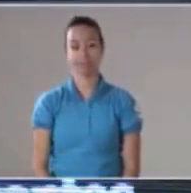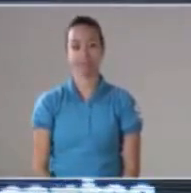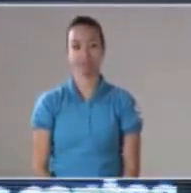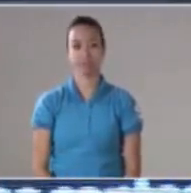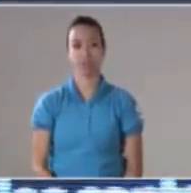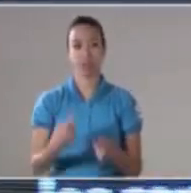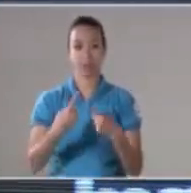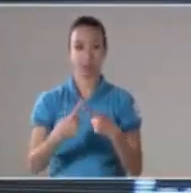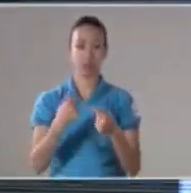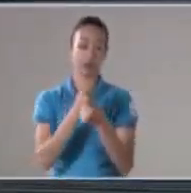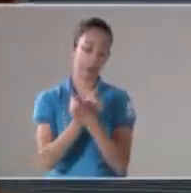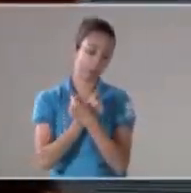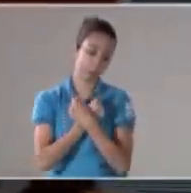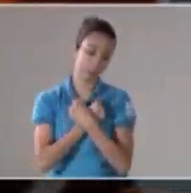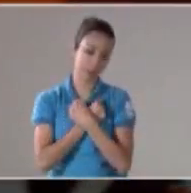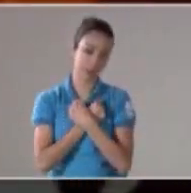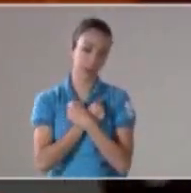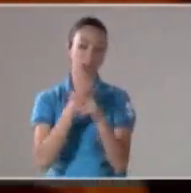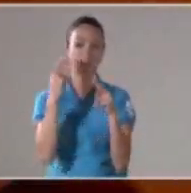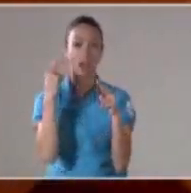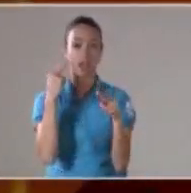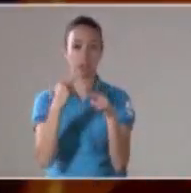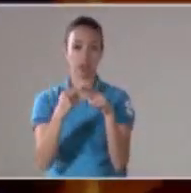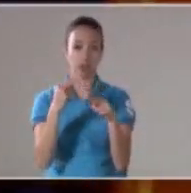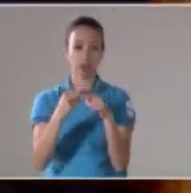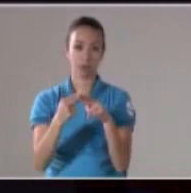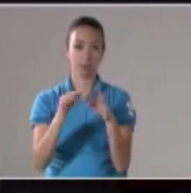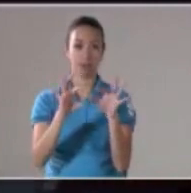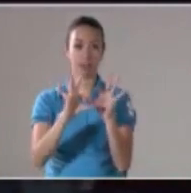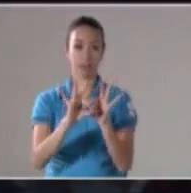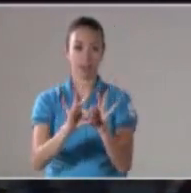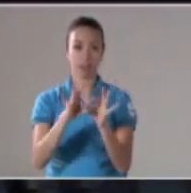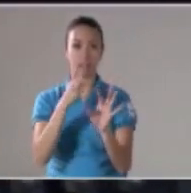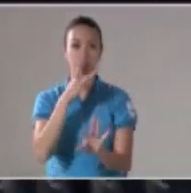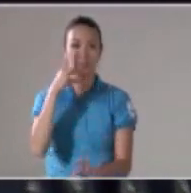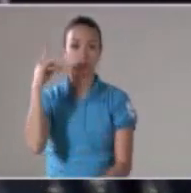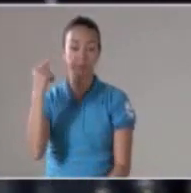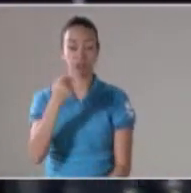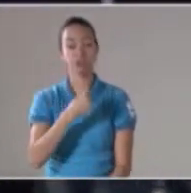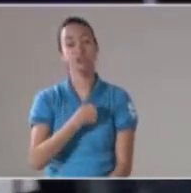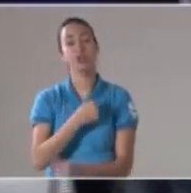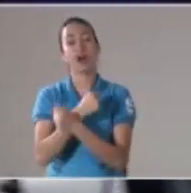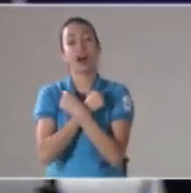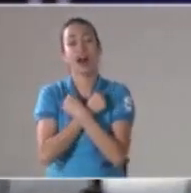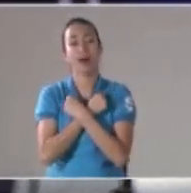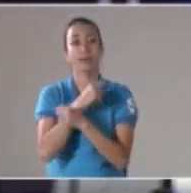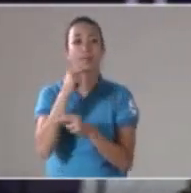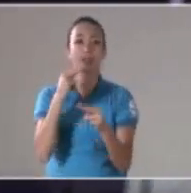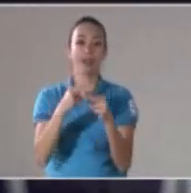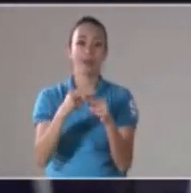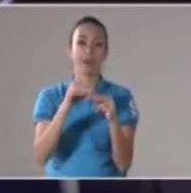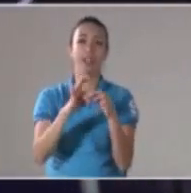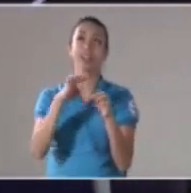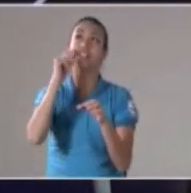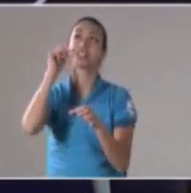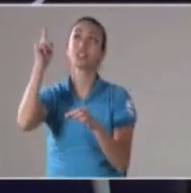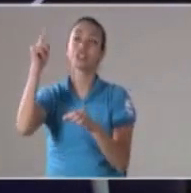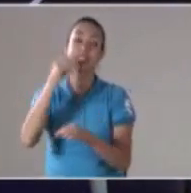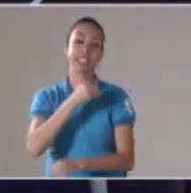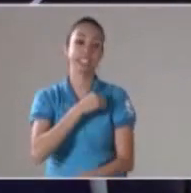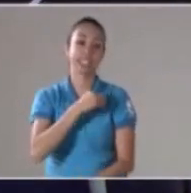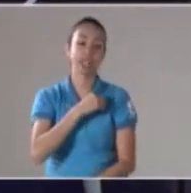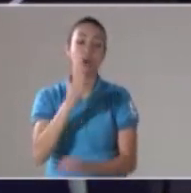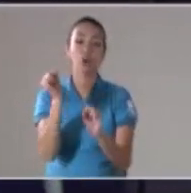Por amor al nombre de Dios. Yo amo el nombre del Señor y quiero hacer